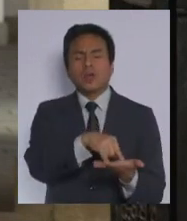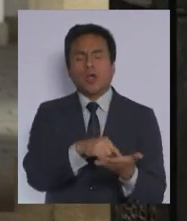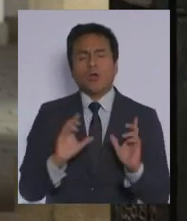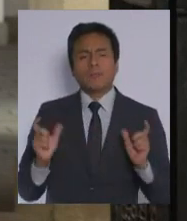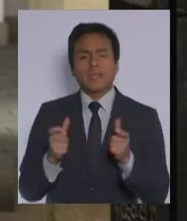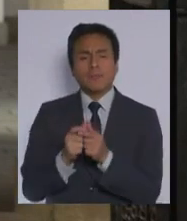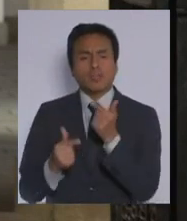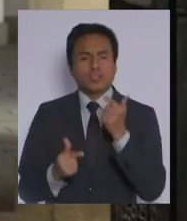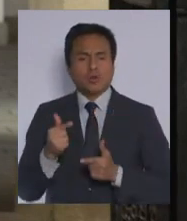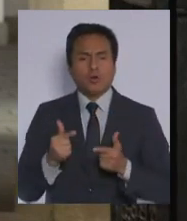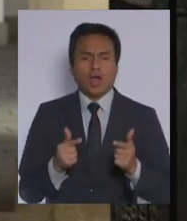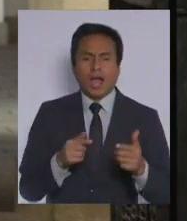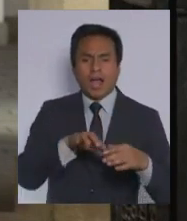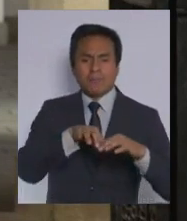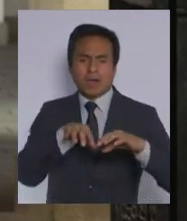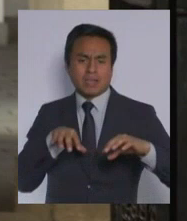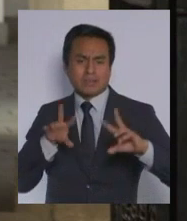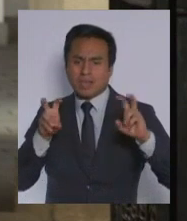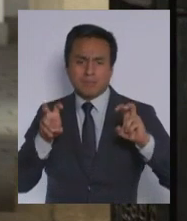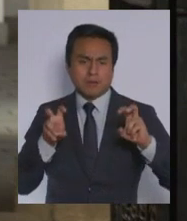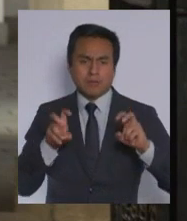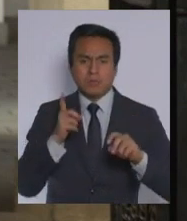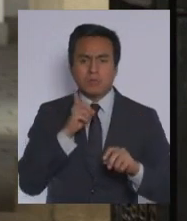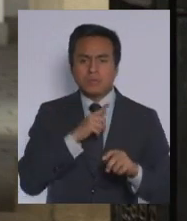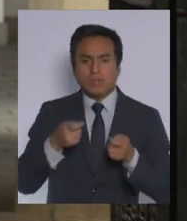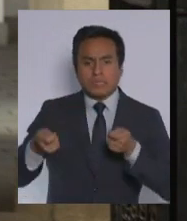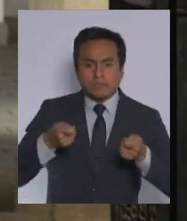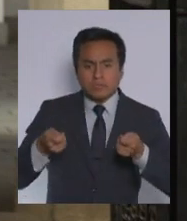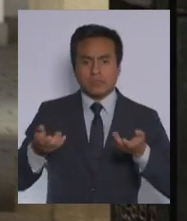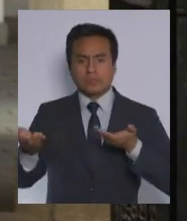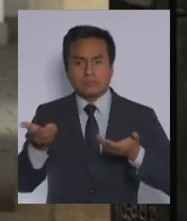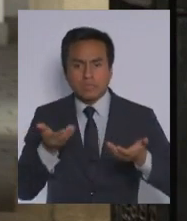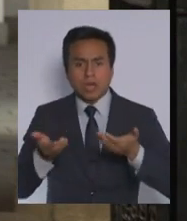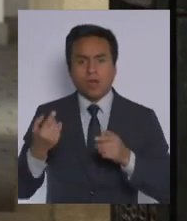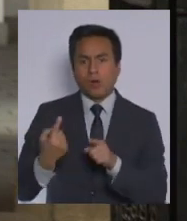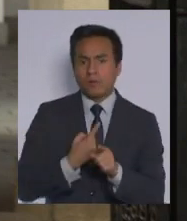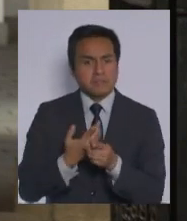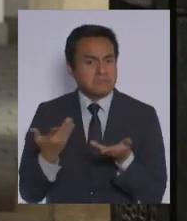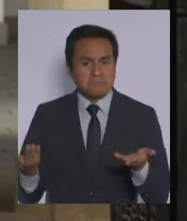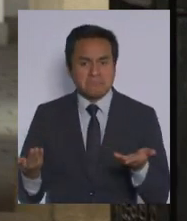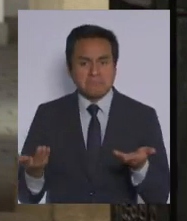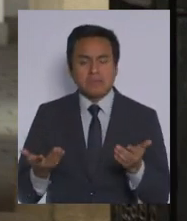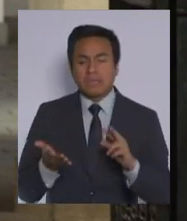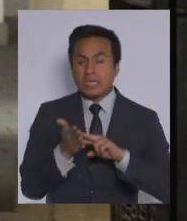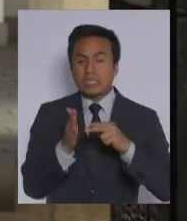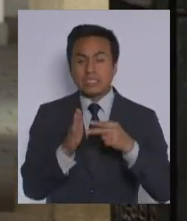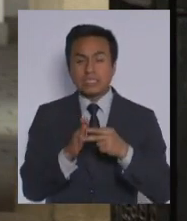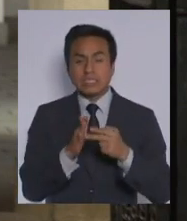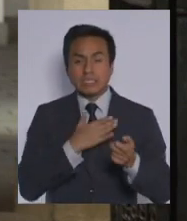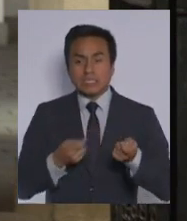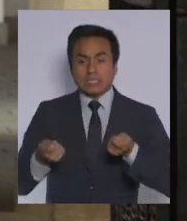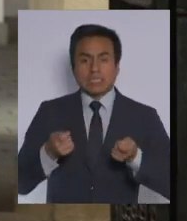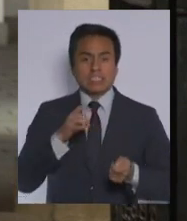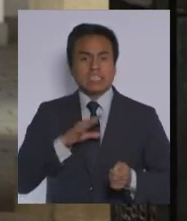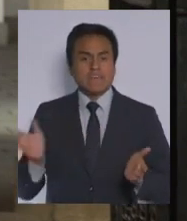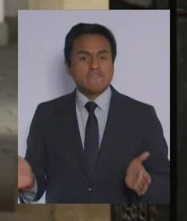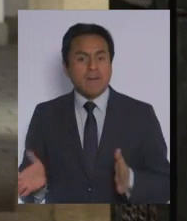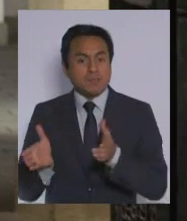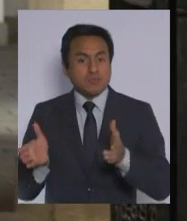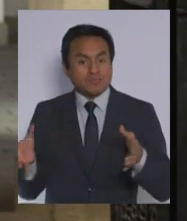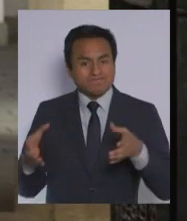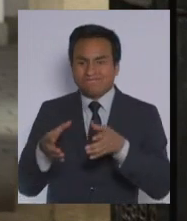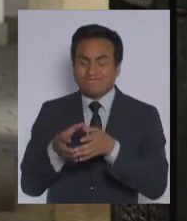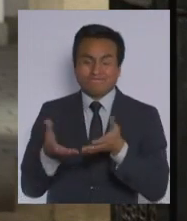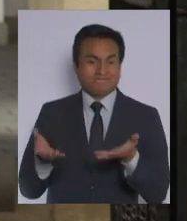quedó al margen de toda la última parte de la negociación de la conversación hay una crisis de gobernabilidad en chile vamos al